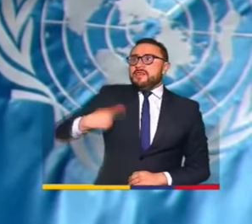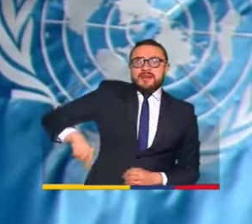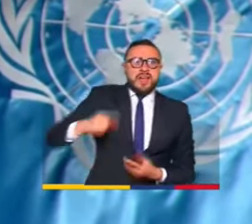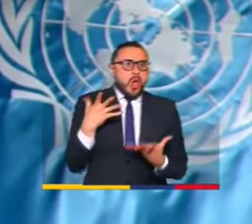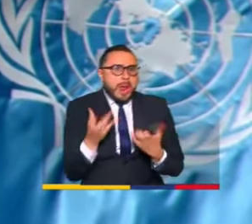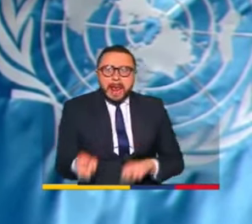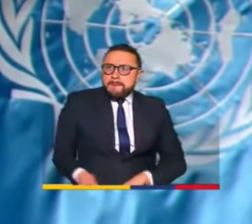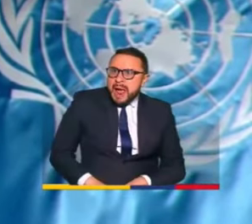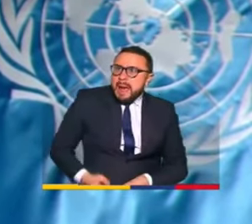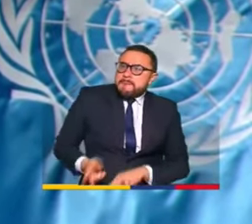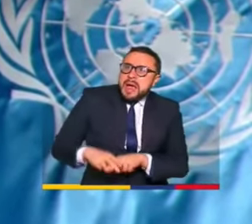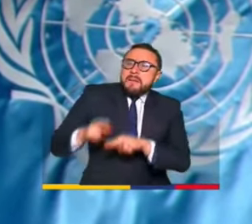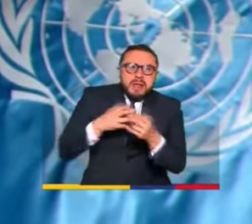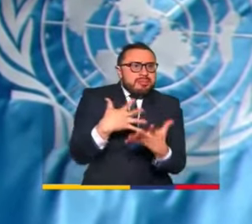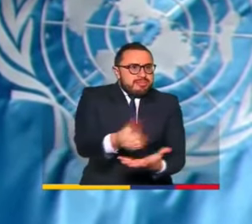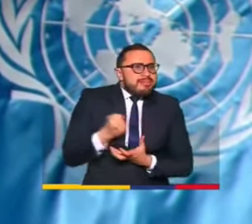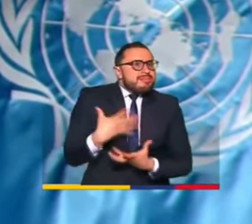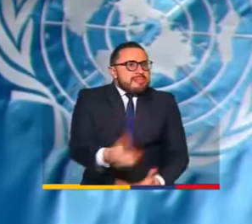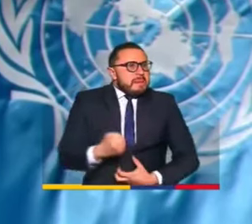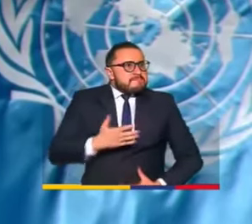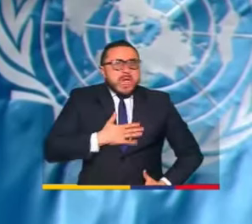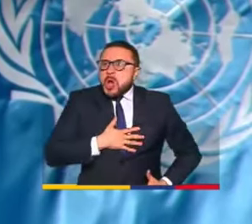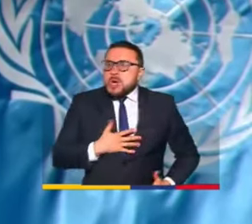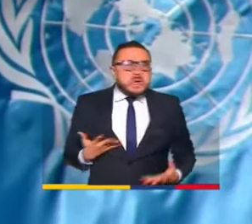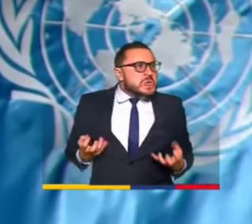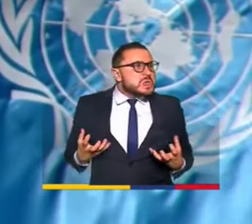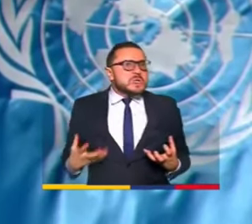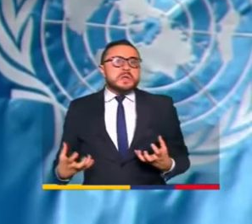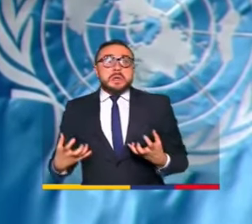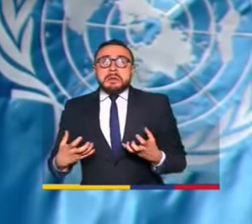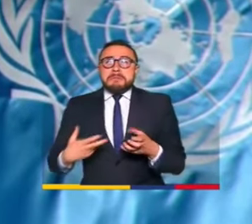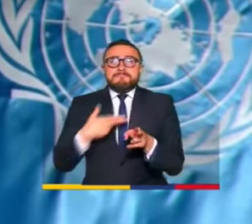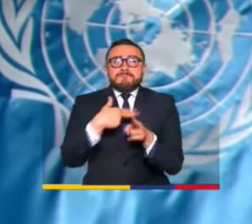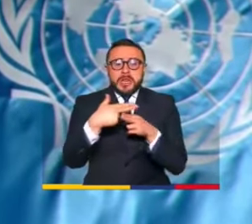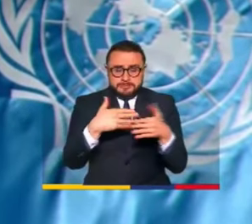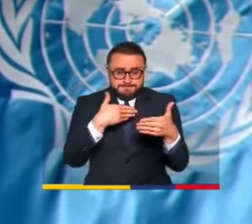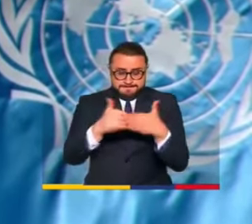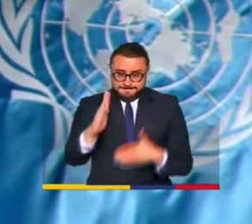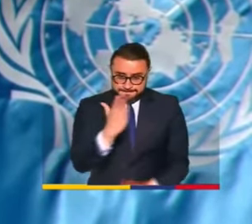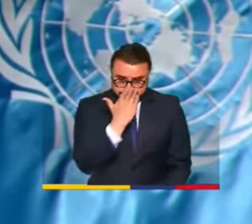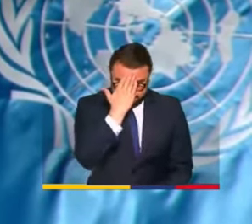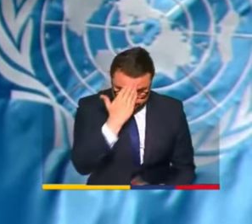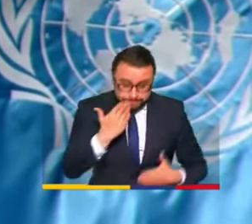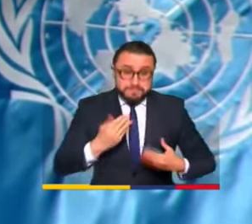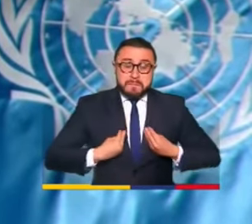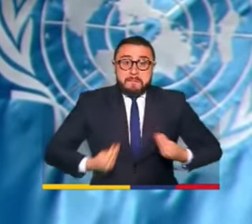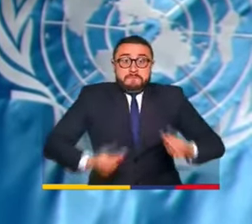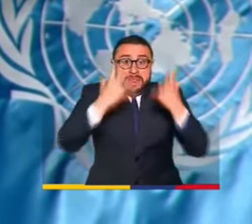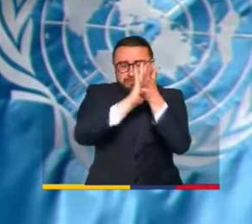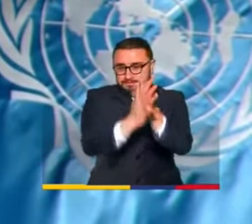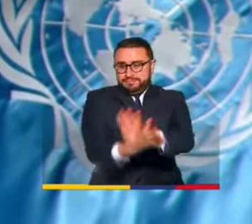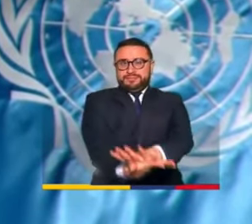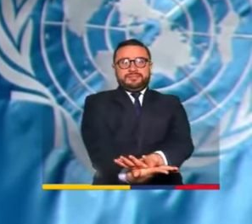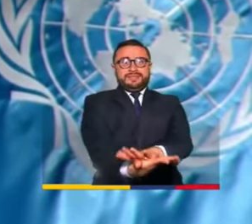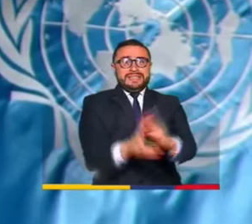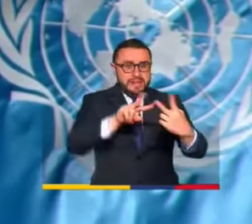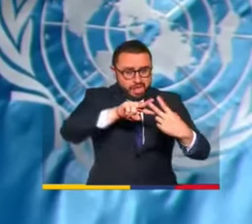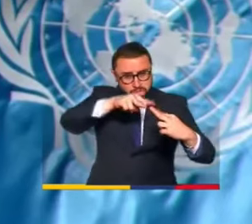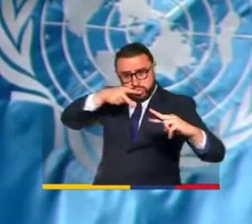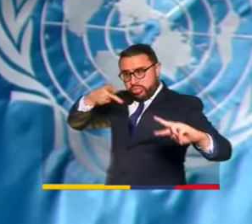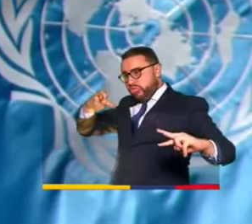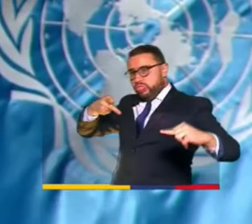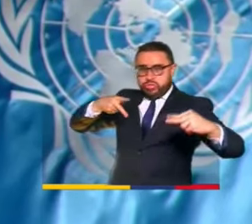ganancia está a punto de destruir la vida. Esta contradicción antagónica hoy debe